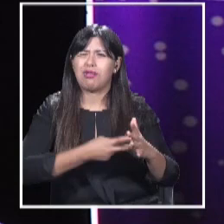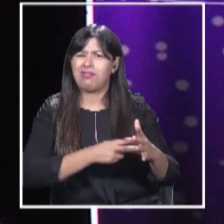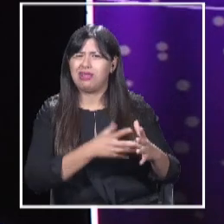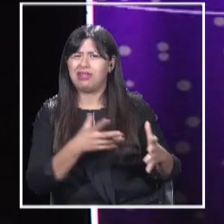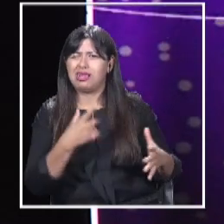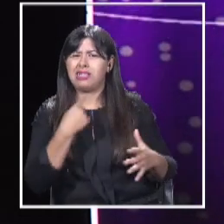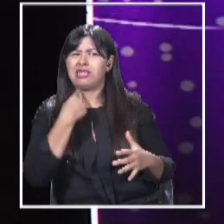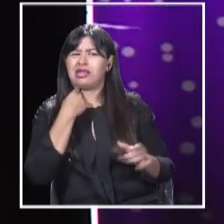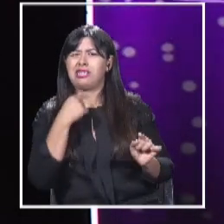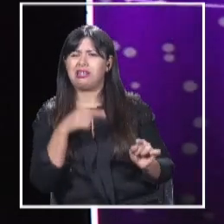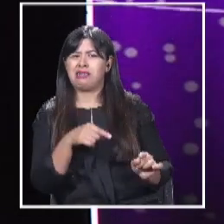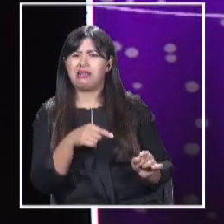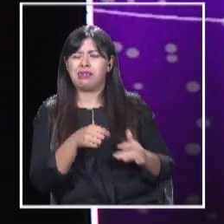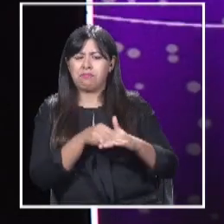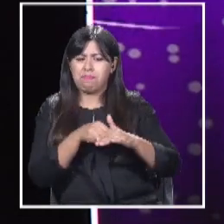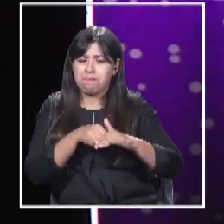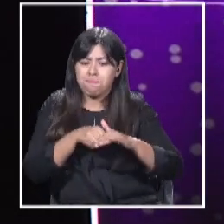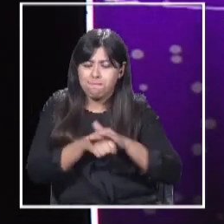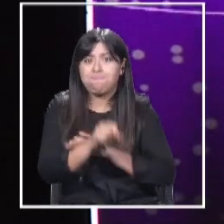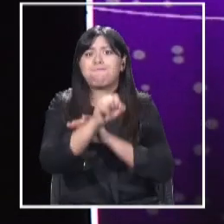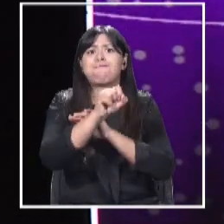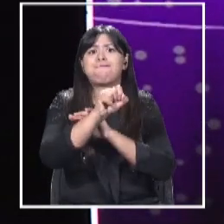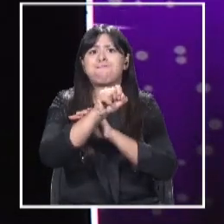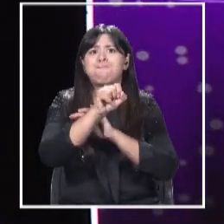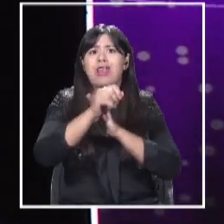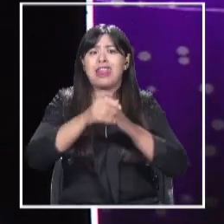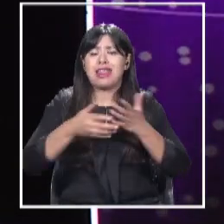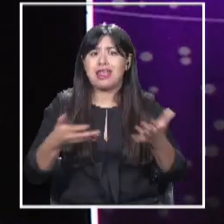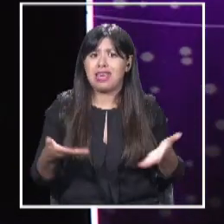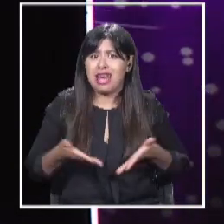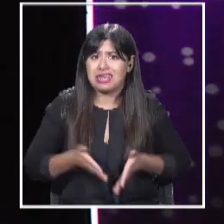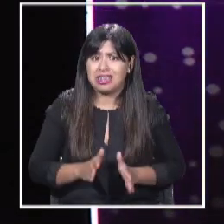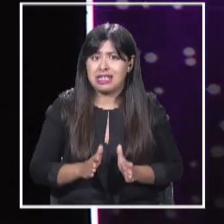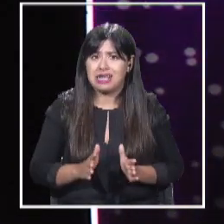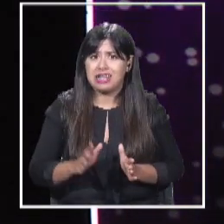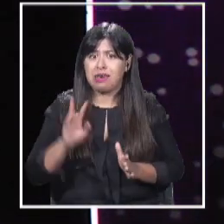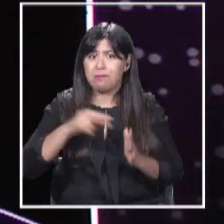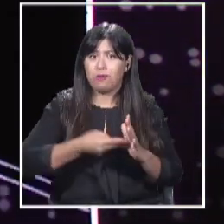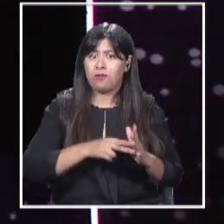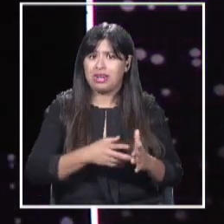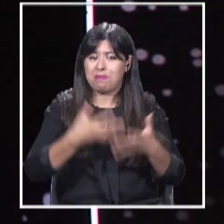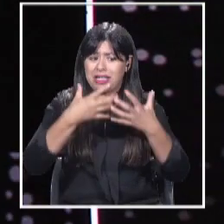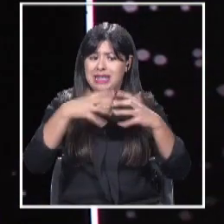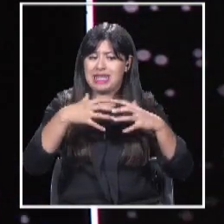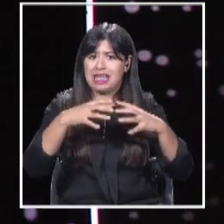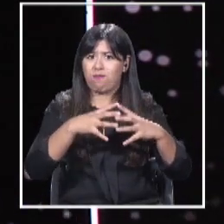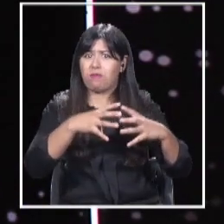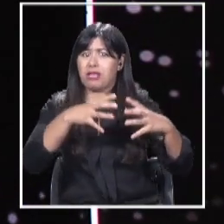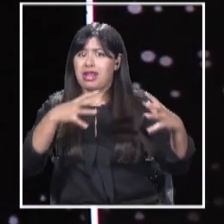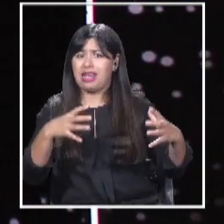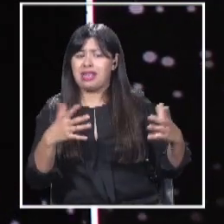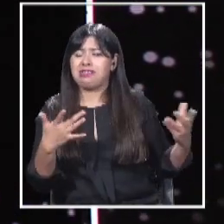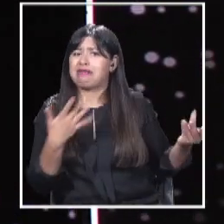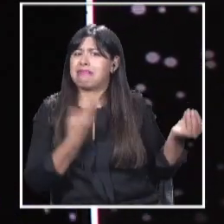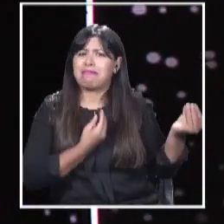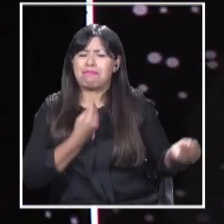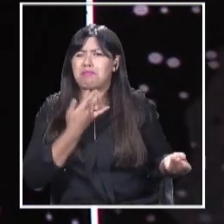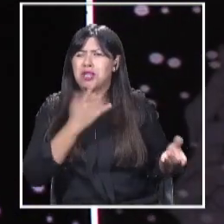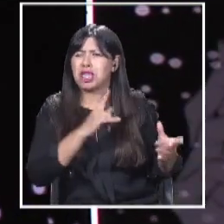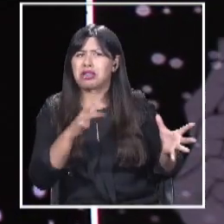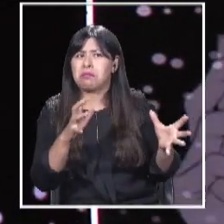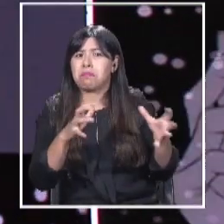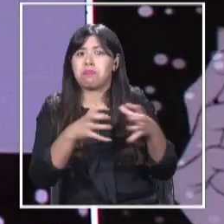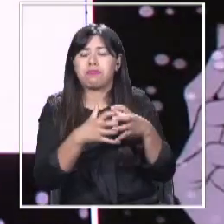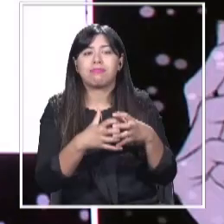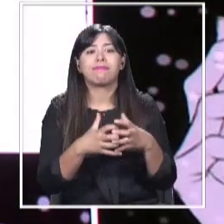y dificultando el paso más importante que es nacer? Y es que el cerebro decíamos que era importante por el tema de la inteligencia y